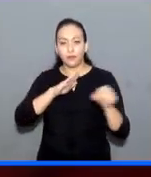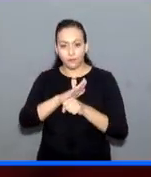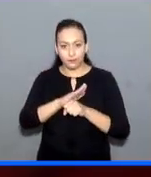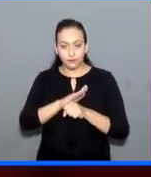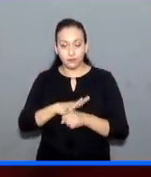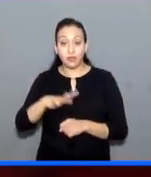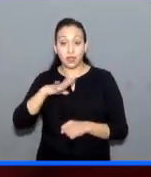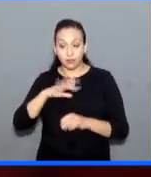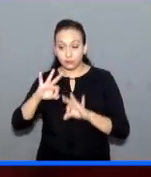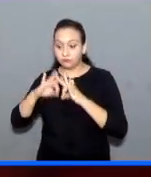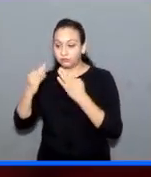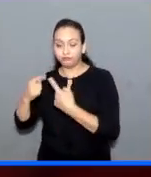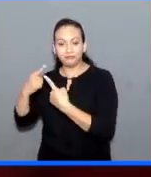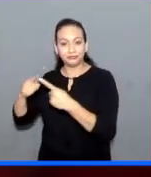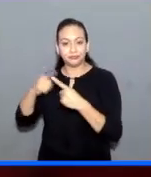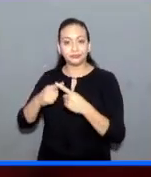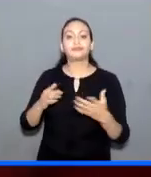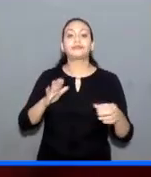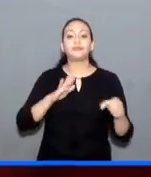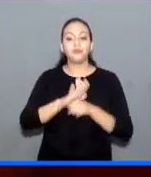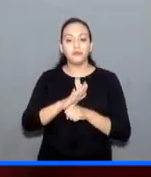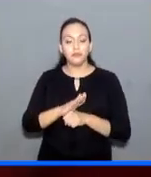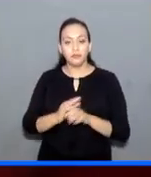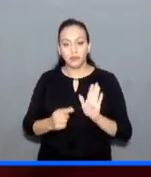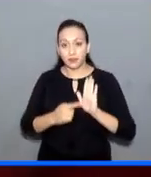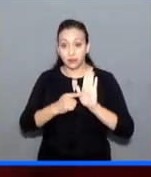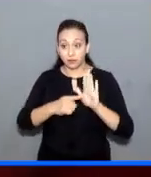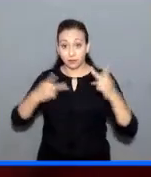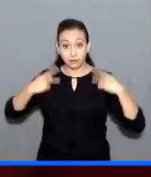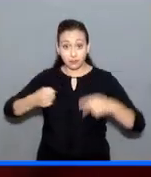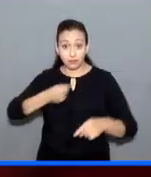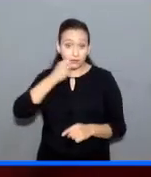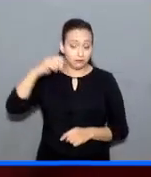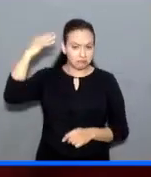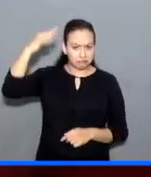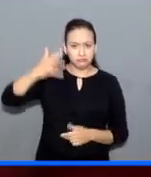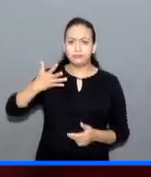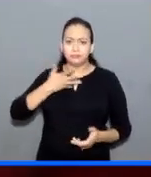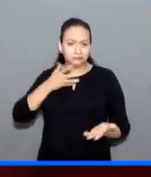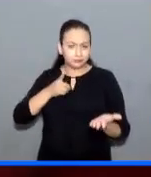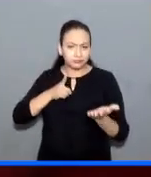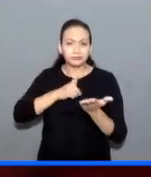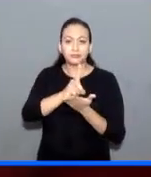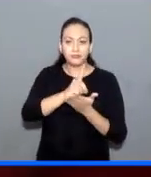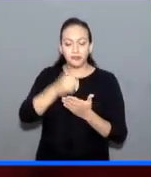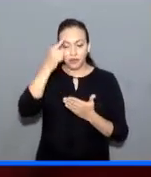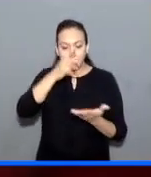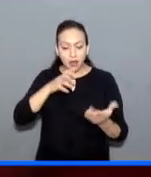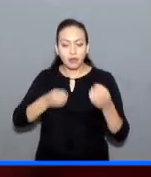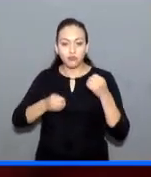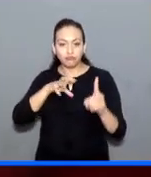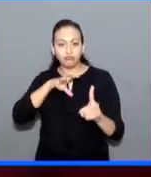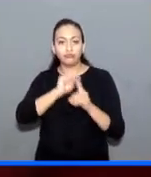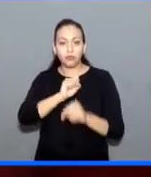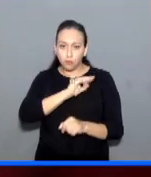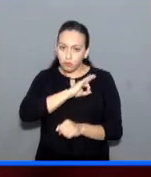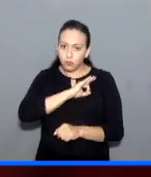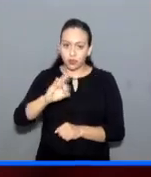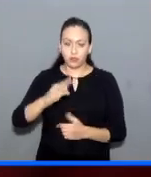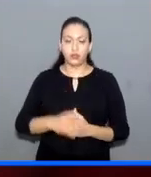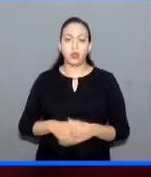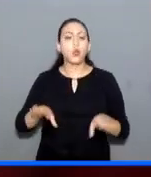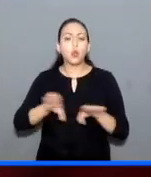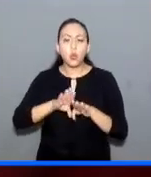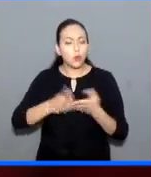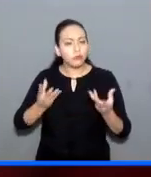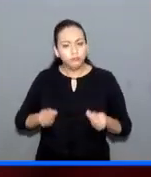es socializar que ellos tienen este derecho a acercarse a la justicia facilitado a través de